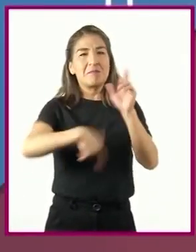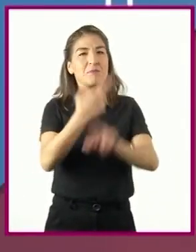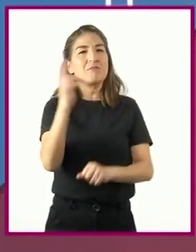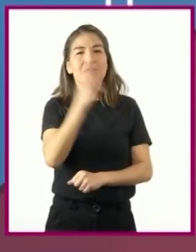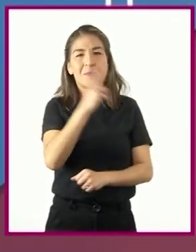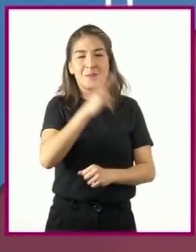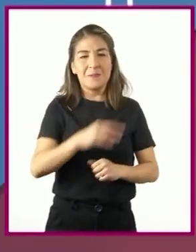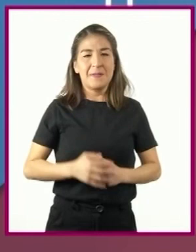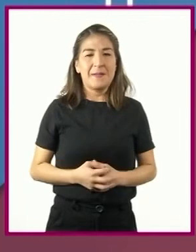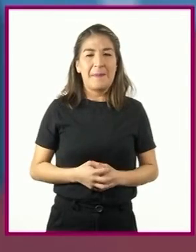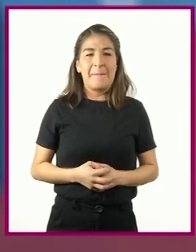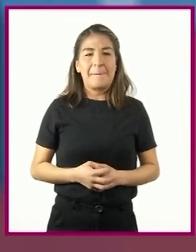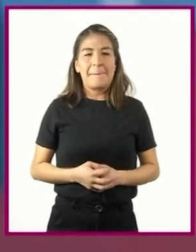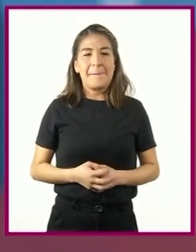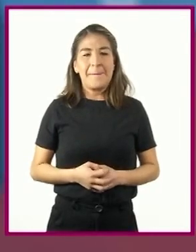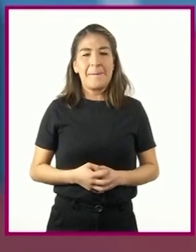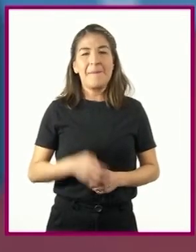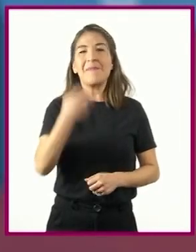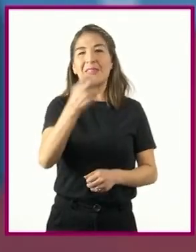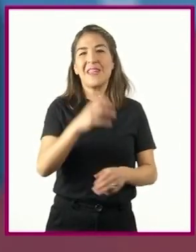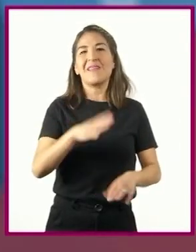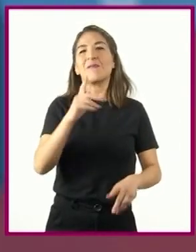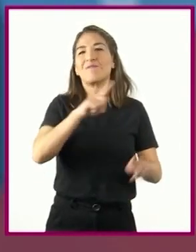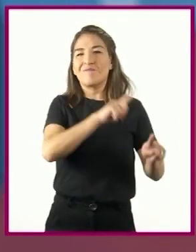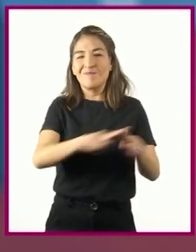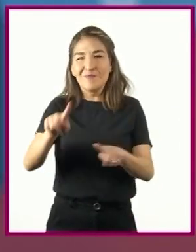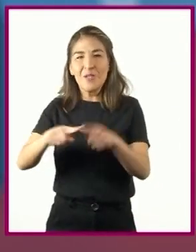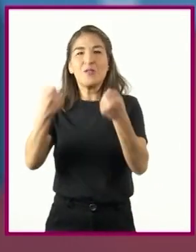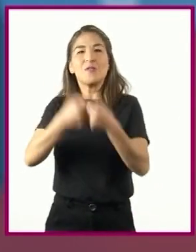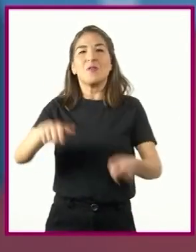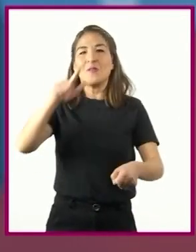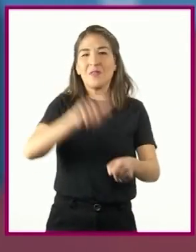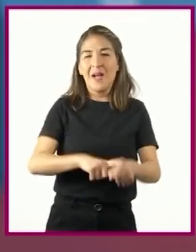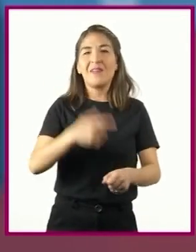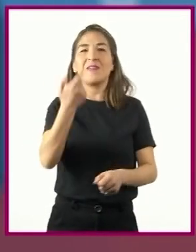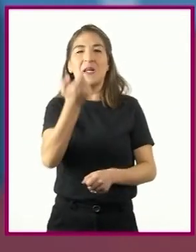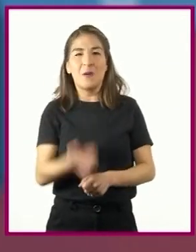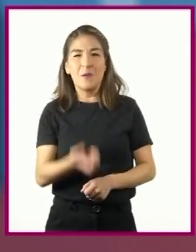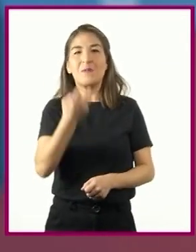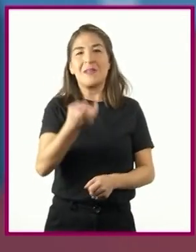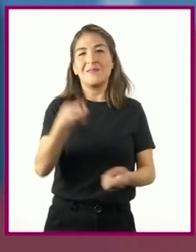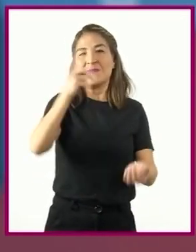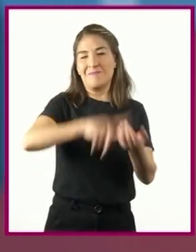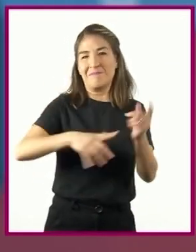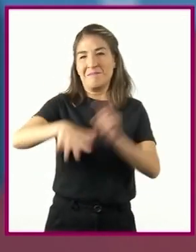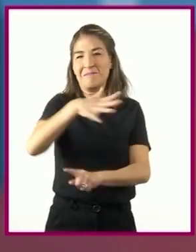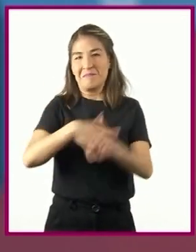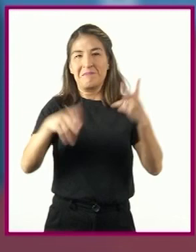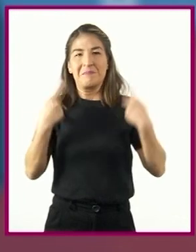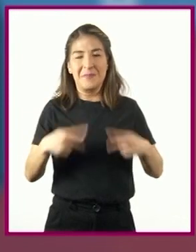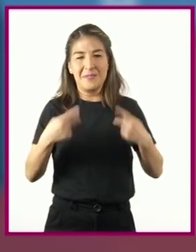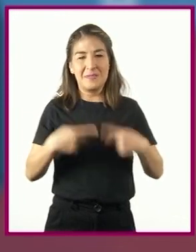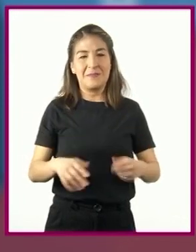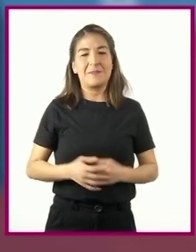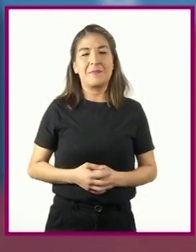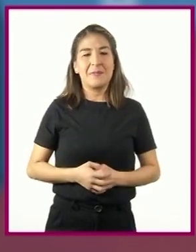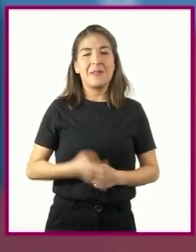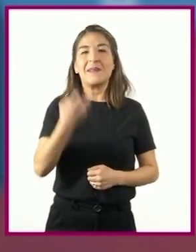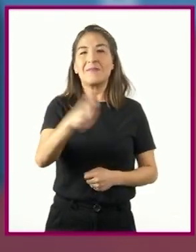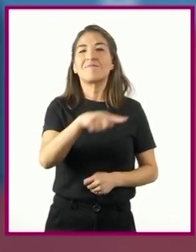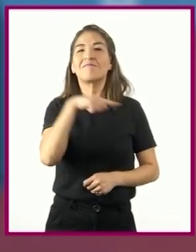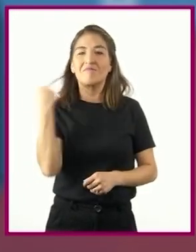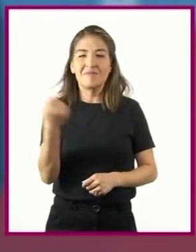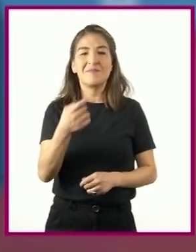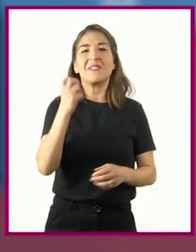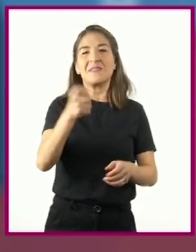Rusa? Las grandes diferencias sociales y económicas entre la población, las derrotas y